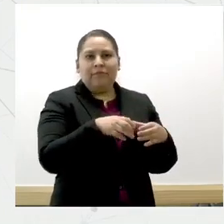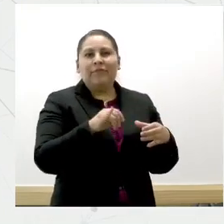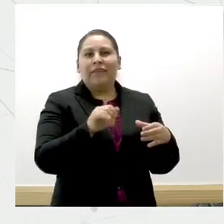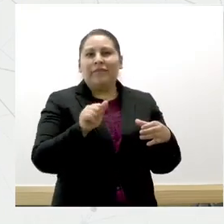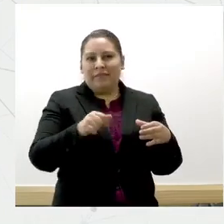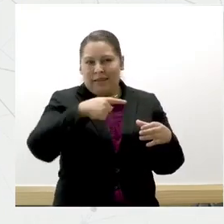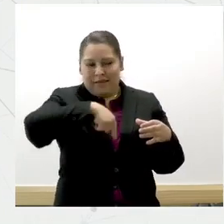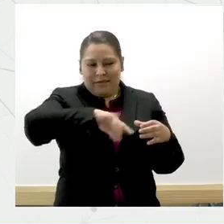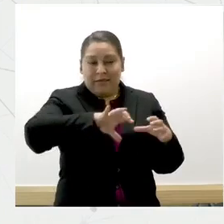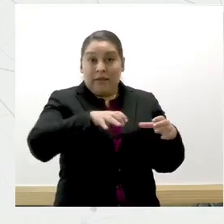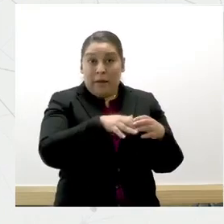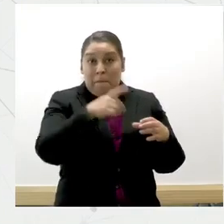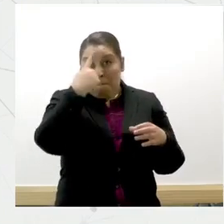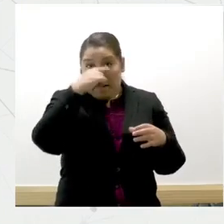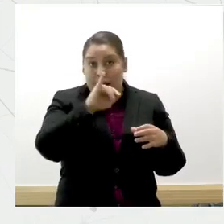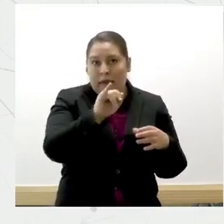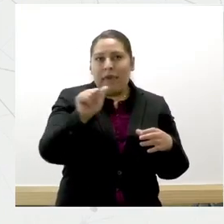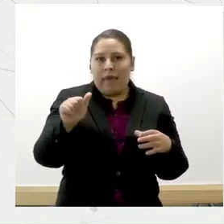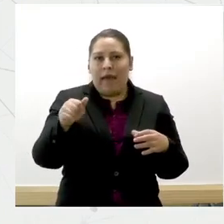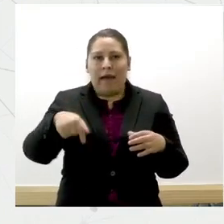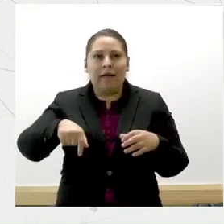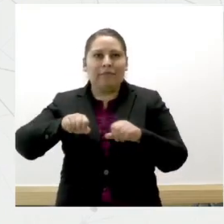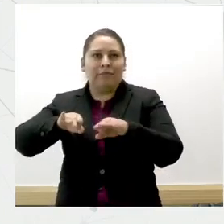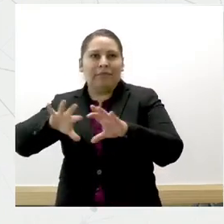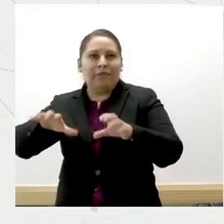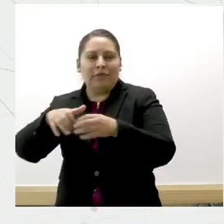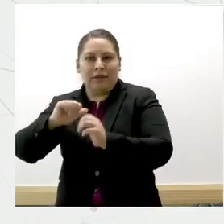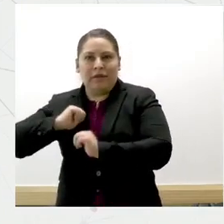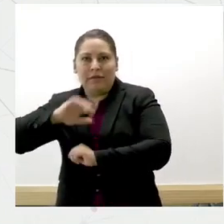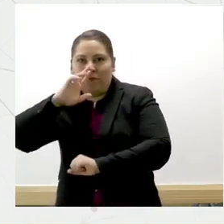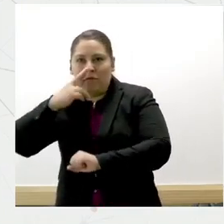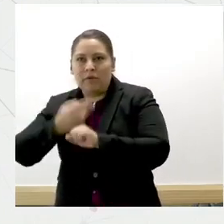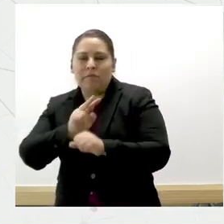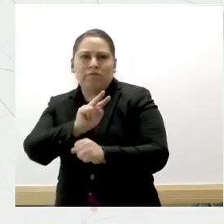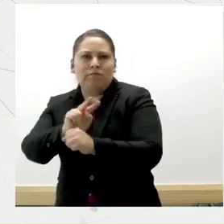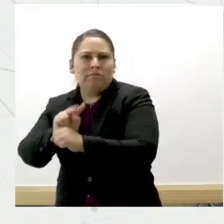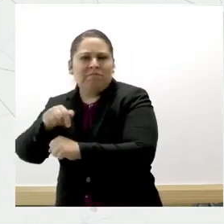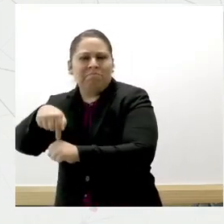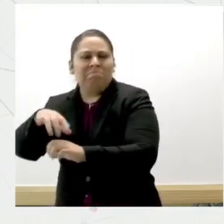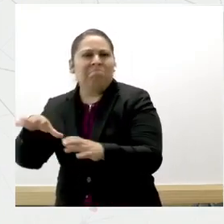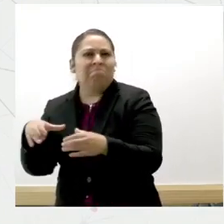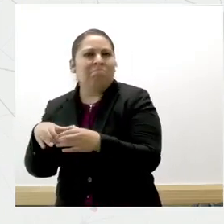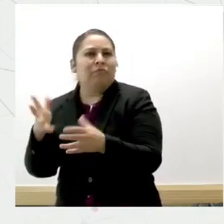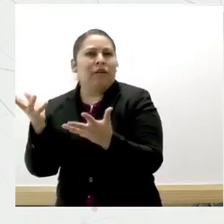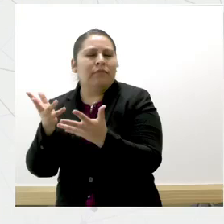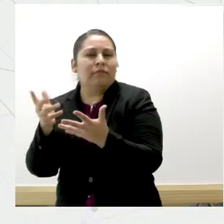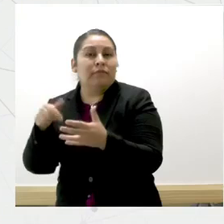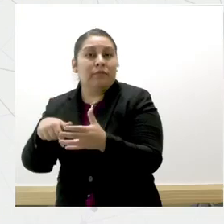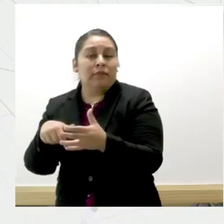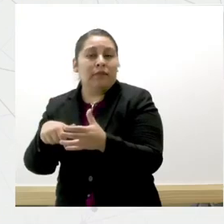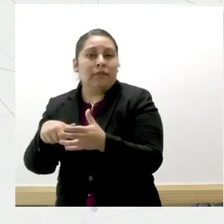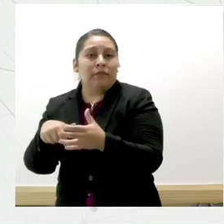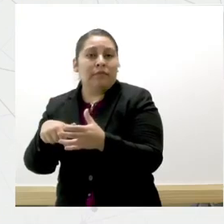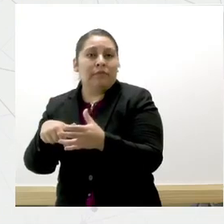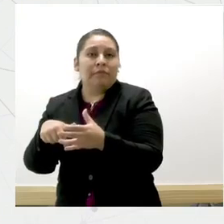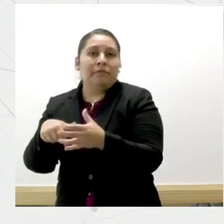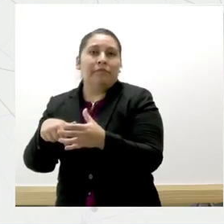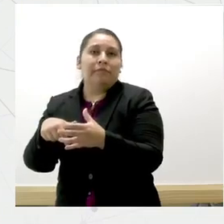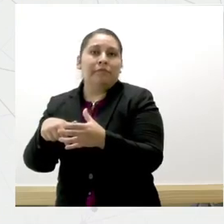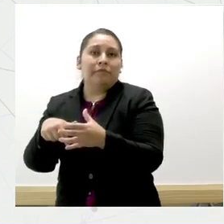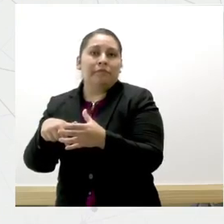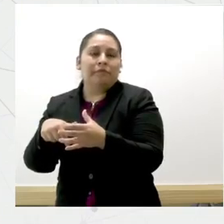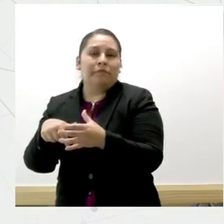de Inteligencia Artificial de la que les estaba hablando, que lo que hace es pues llevar a cabo